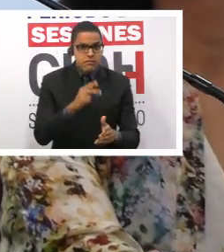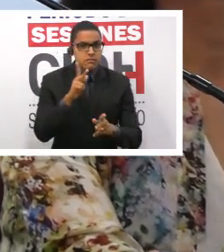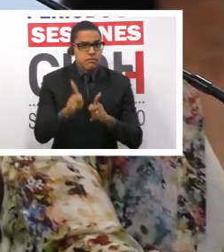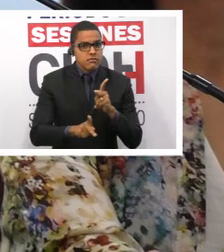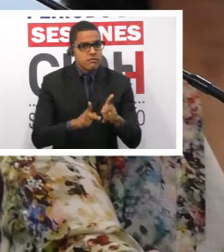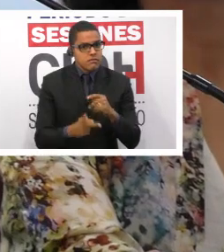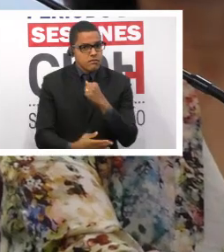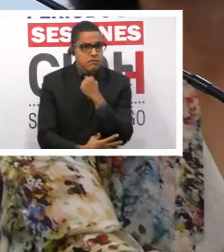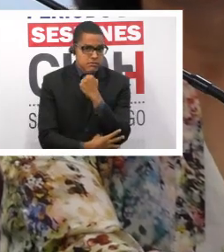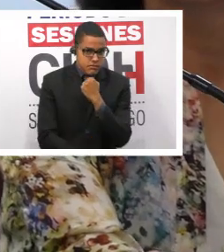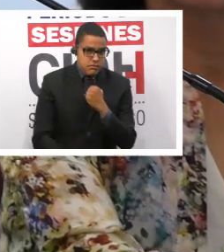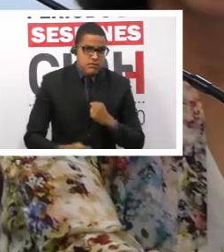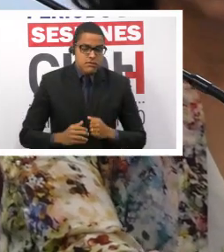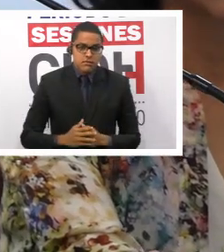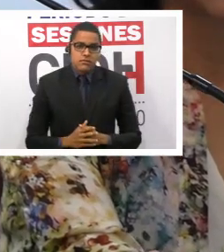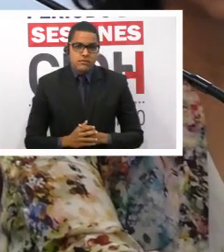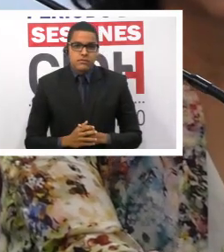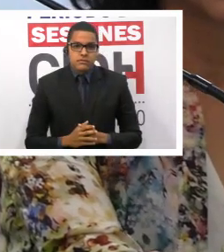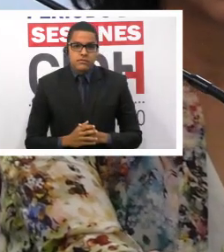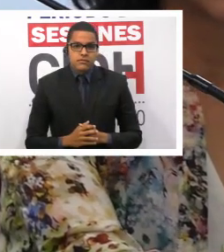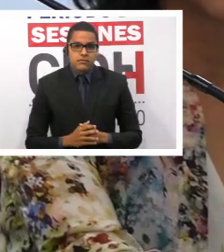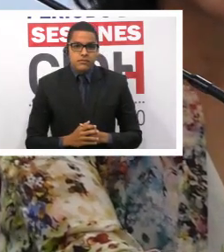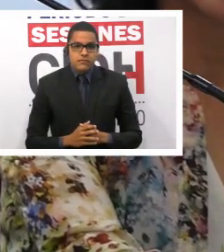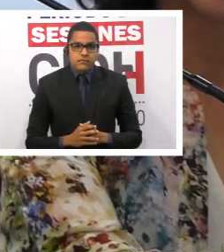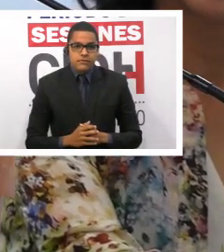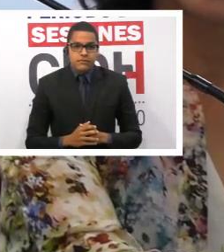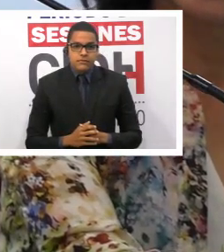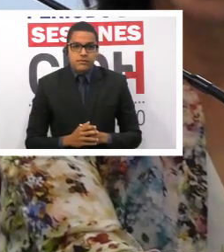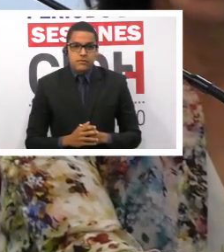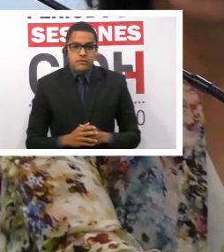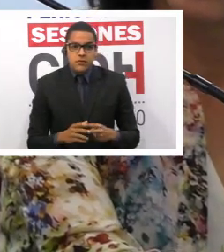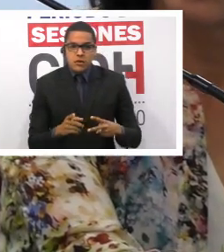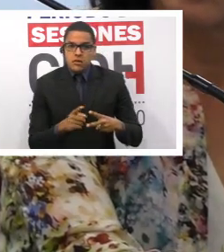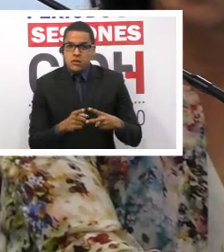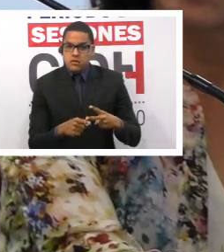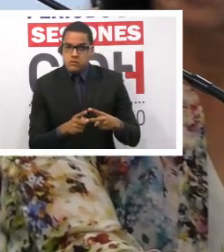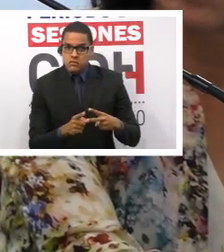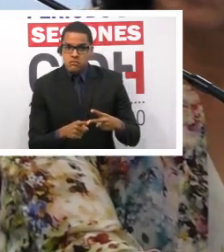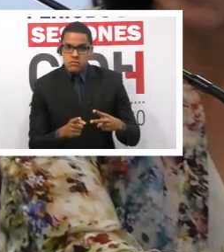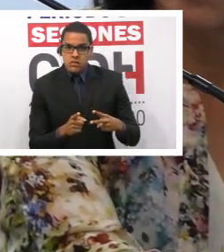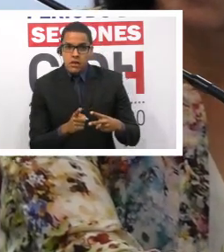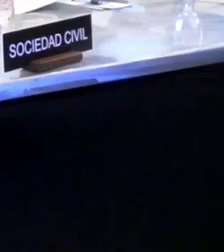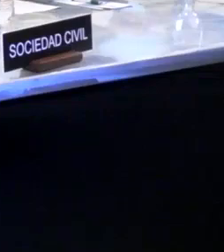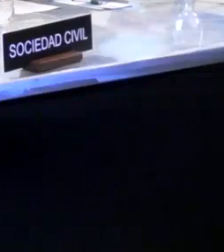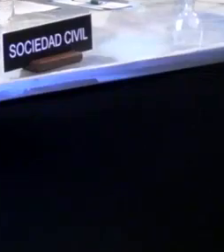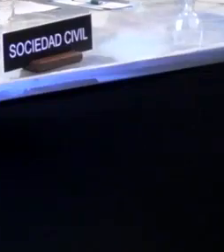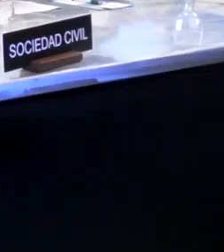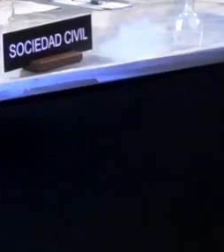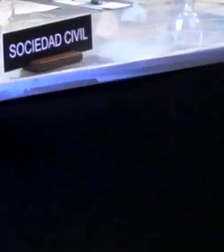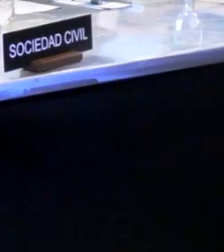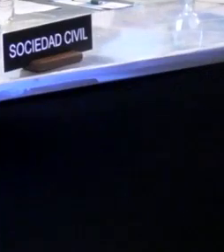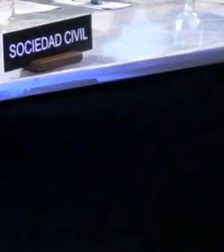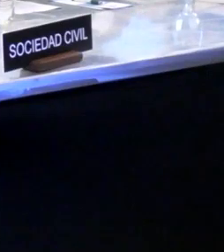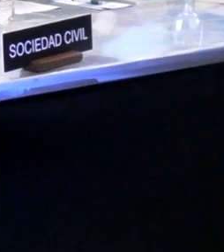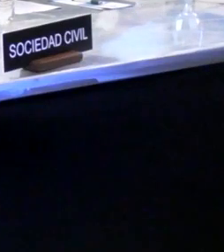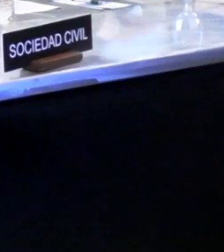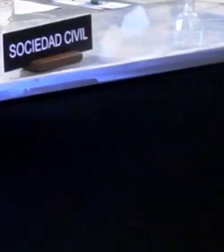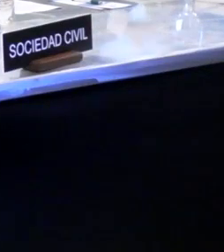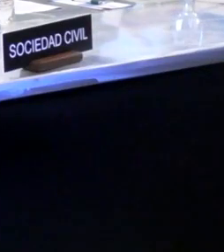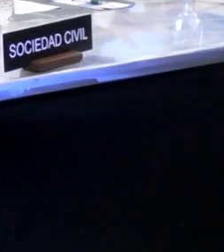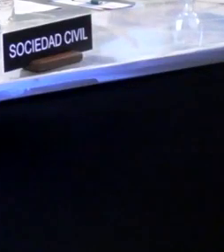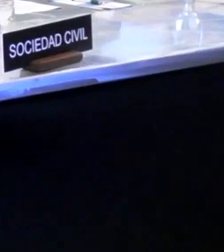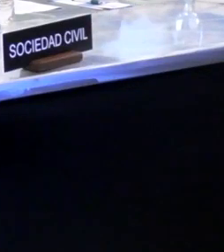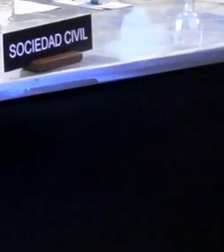un deber y luego un criterio que es la riqueza que se trata de captar en la técnica jurídica algo muy intuitivo que es que a mayor riqueza